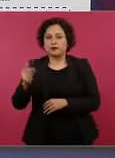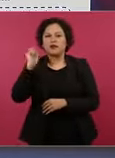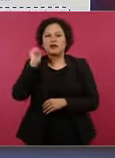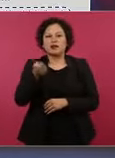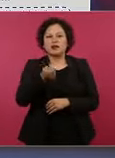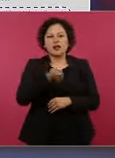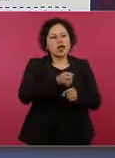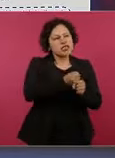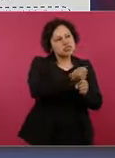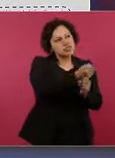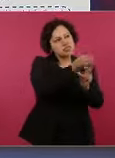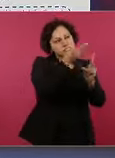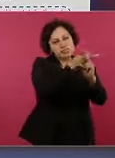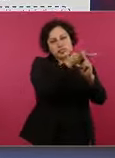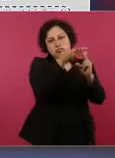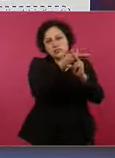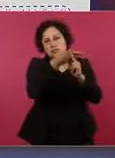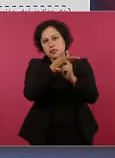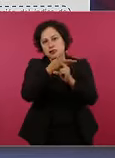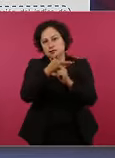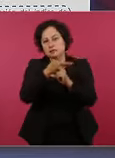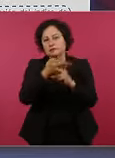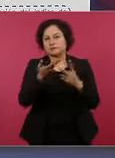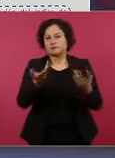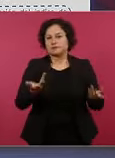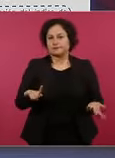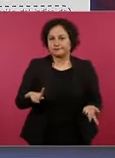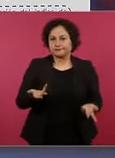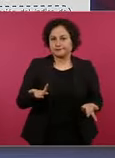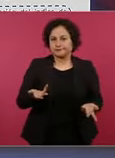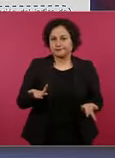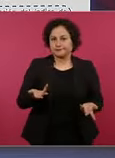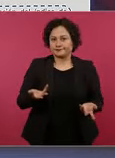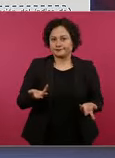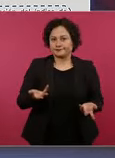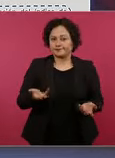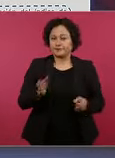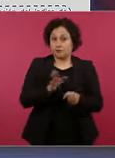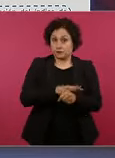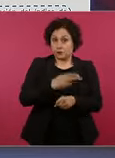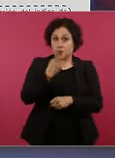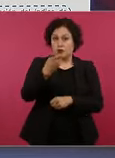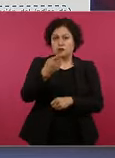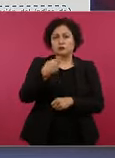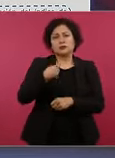por eso tampoco me voy a cansar de repetir